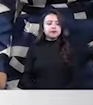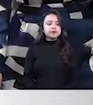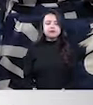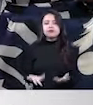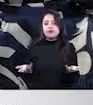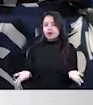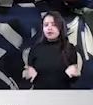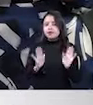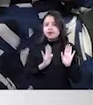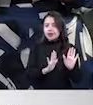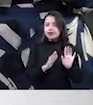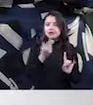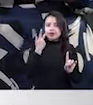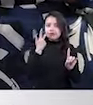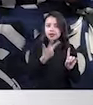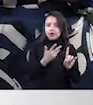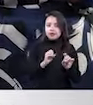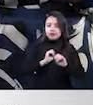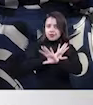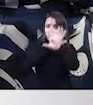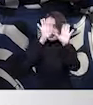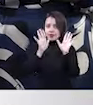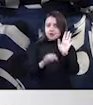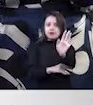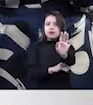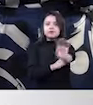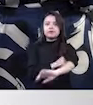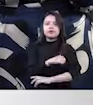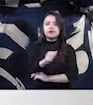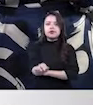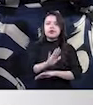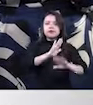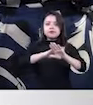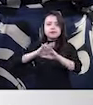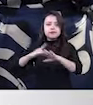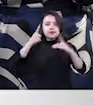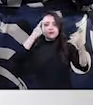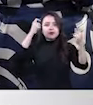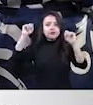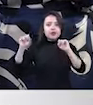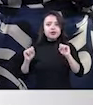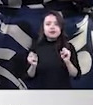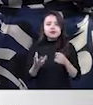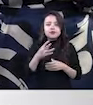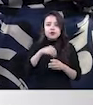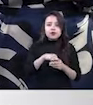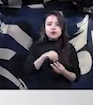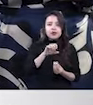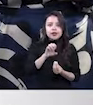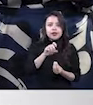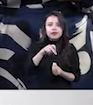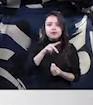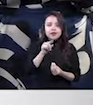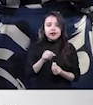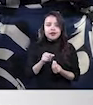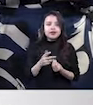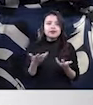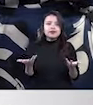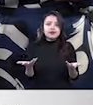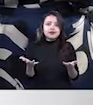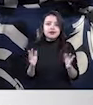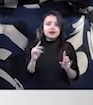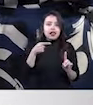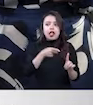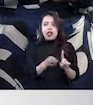están las declaraciones clarísimas del presidente, alertando sobre unas EPS que estarían desviando los dineros de la